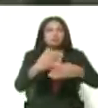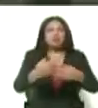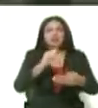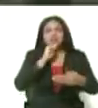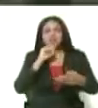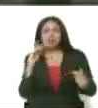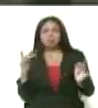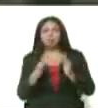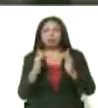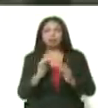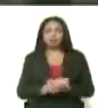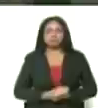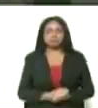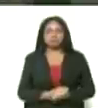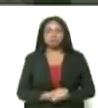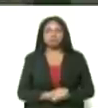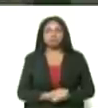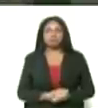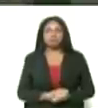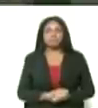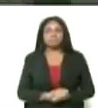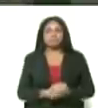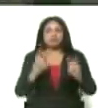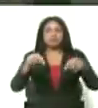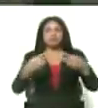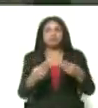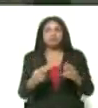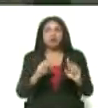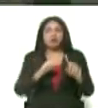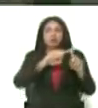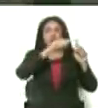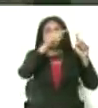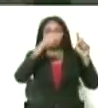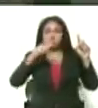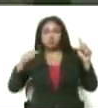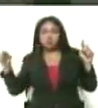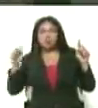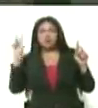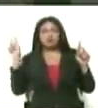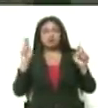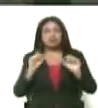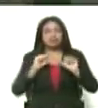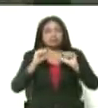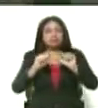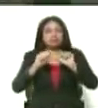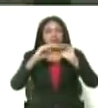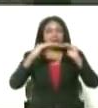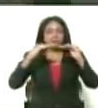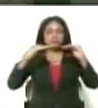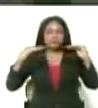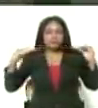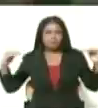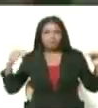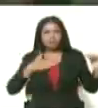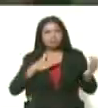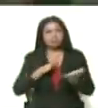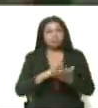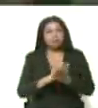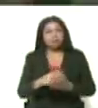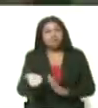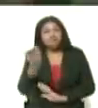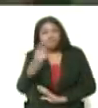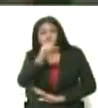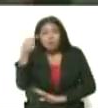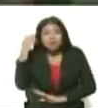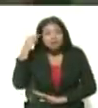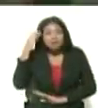contacto. Números, bueno, que ratifican que la curva de Venezuela se mantiene aplanada. Es muy importante